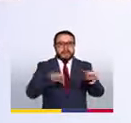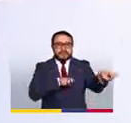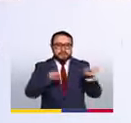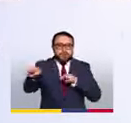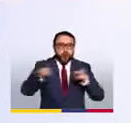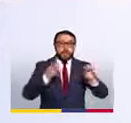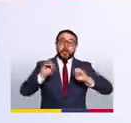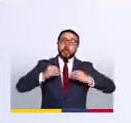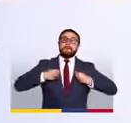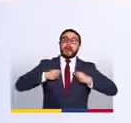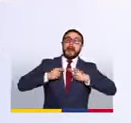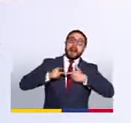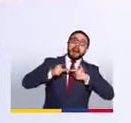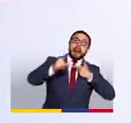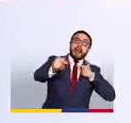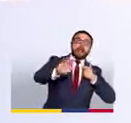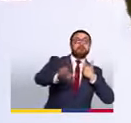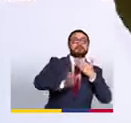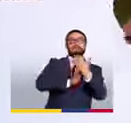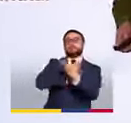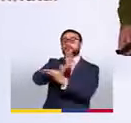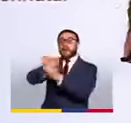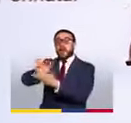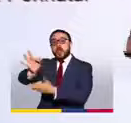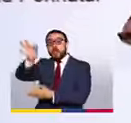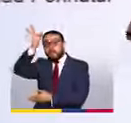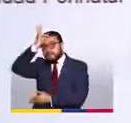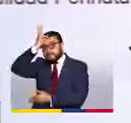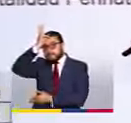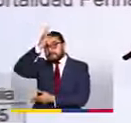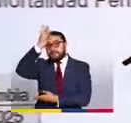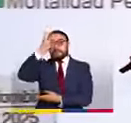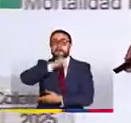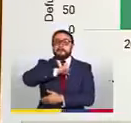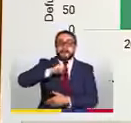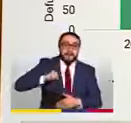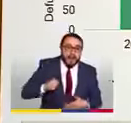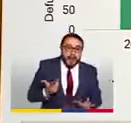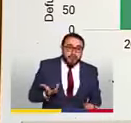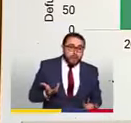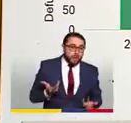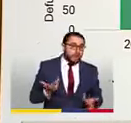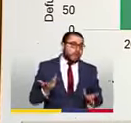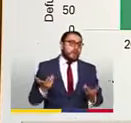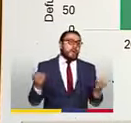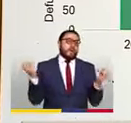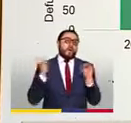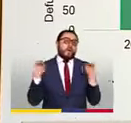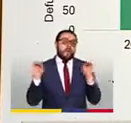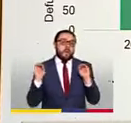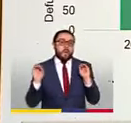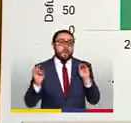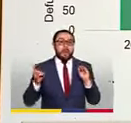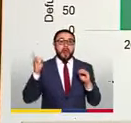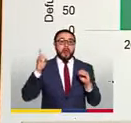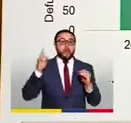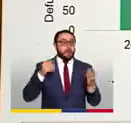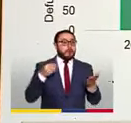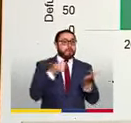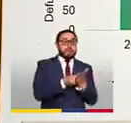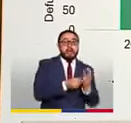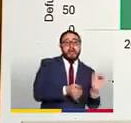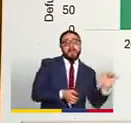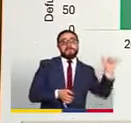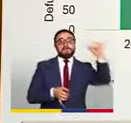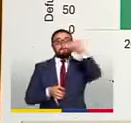la lejanía para llegar a un centro de salud privado. O no gastaban el avión para llevarla